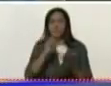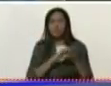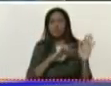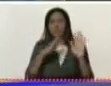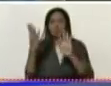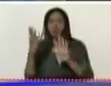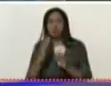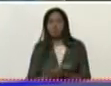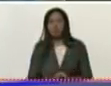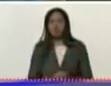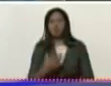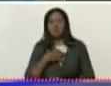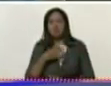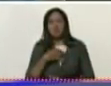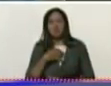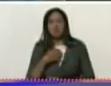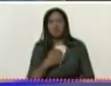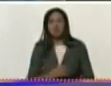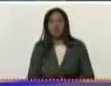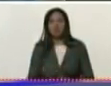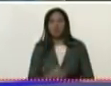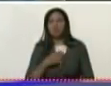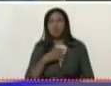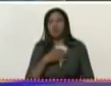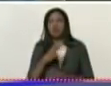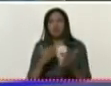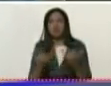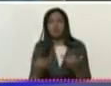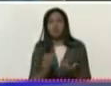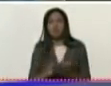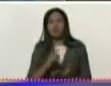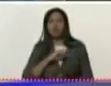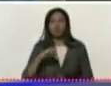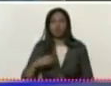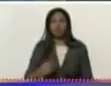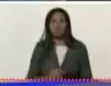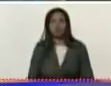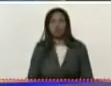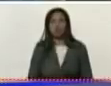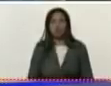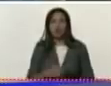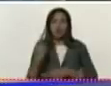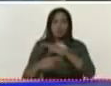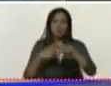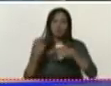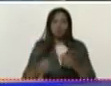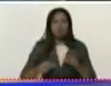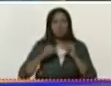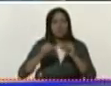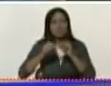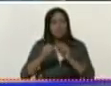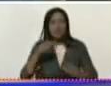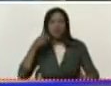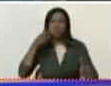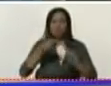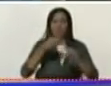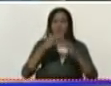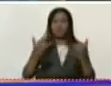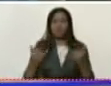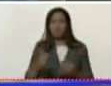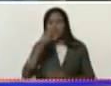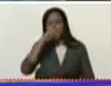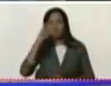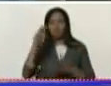2019, no han podido ni podrán con nosotros. La revolución seguirá su curso y el